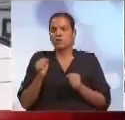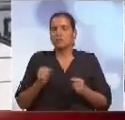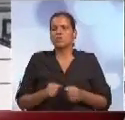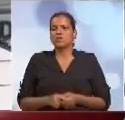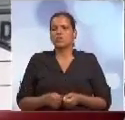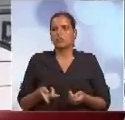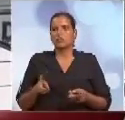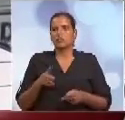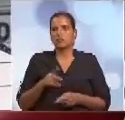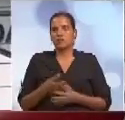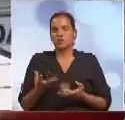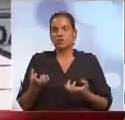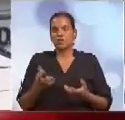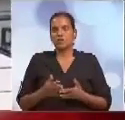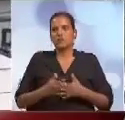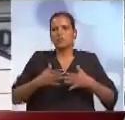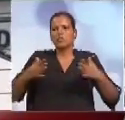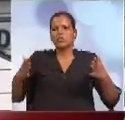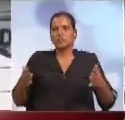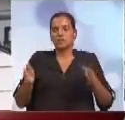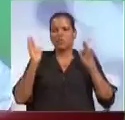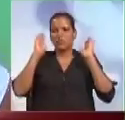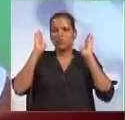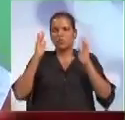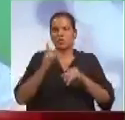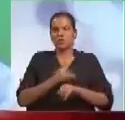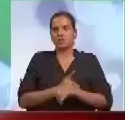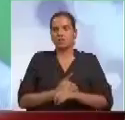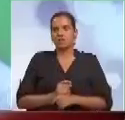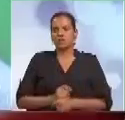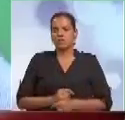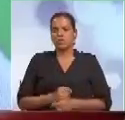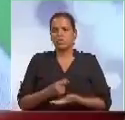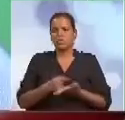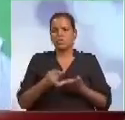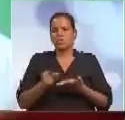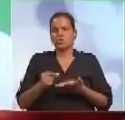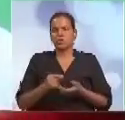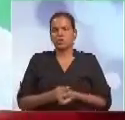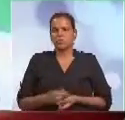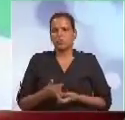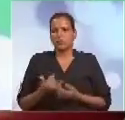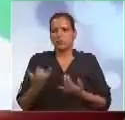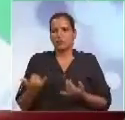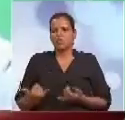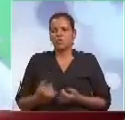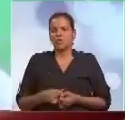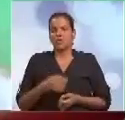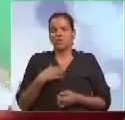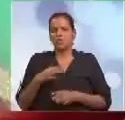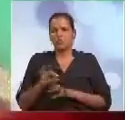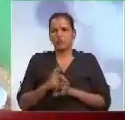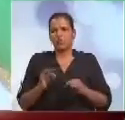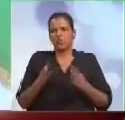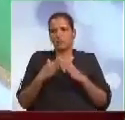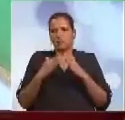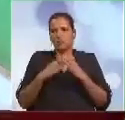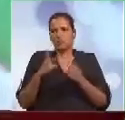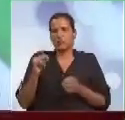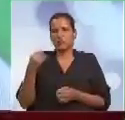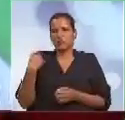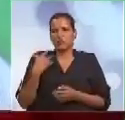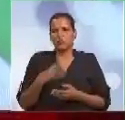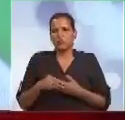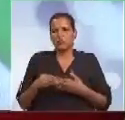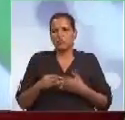muerte, pero quiere que se amplíe la atención médica y préstamos. Ahorita me dedico a la casa porque no tengo ningún